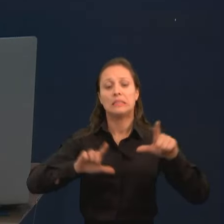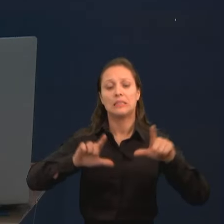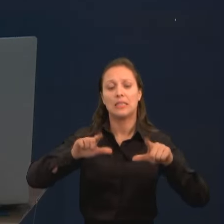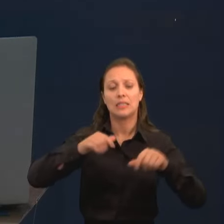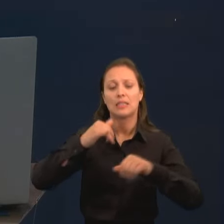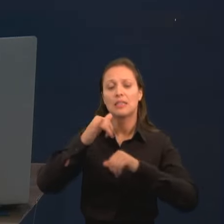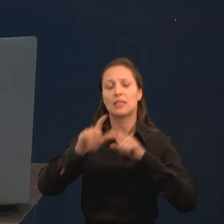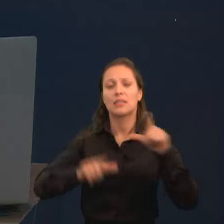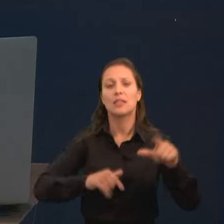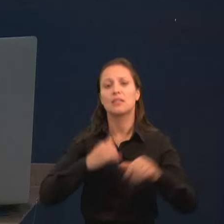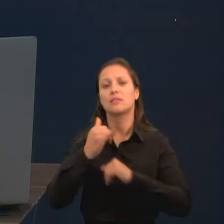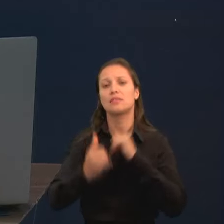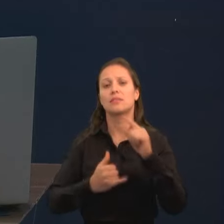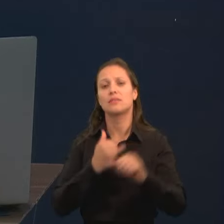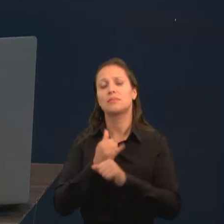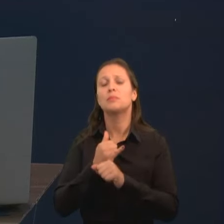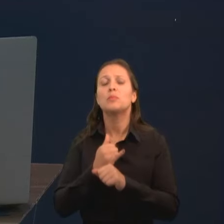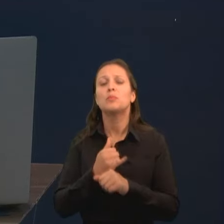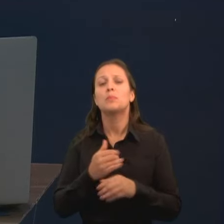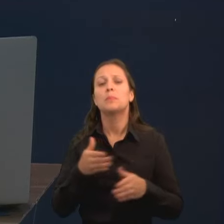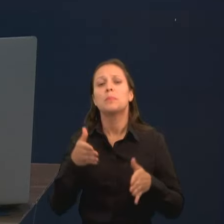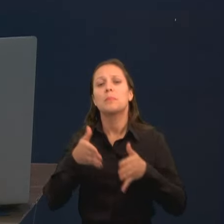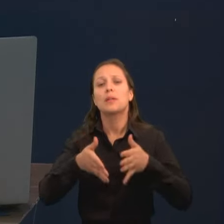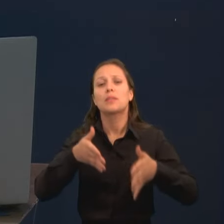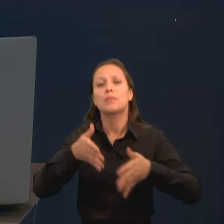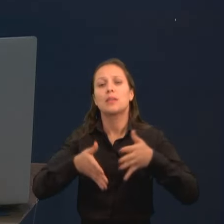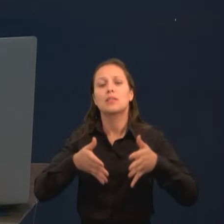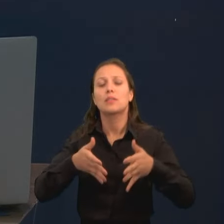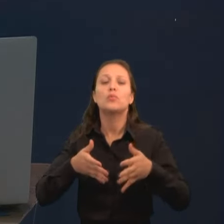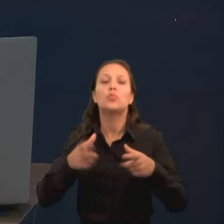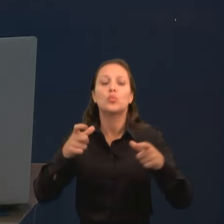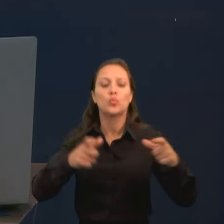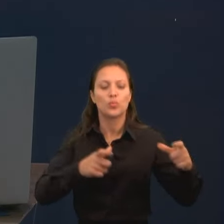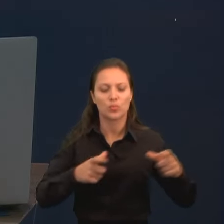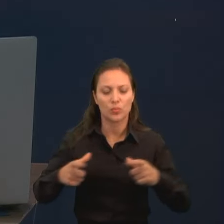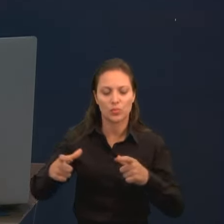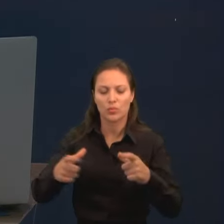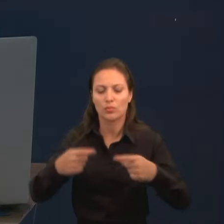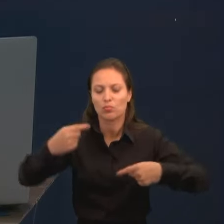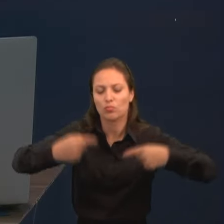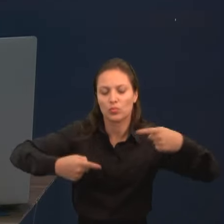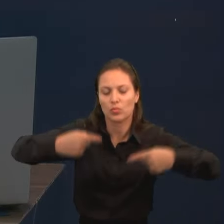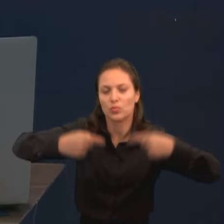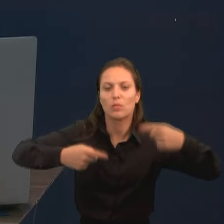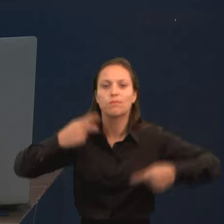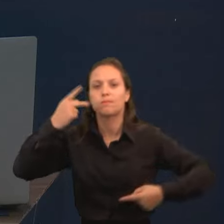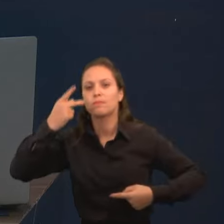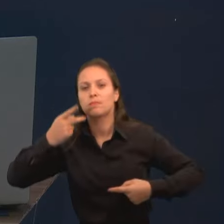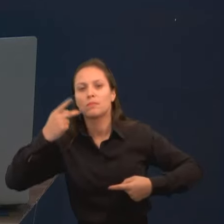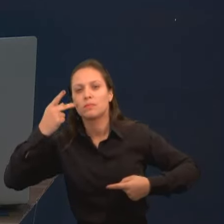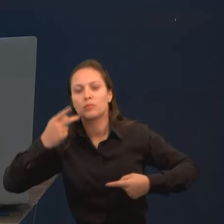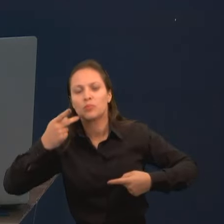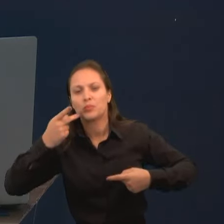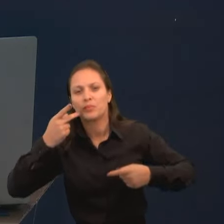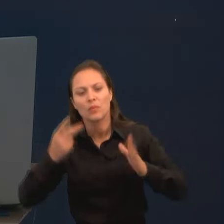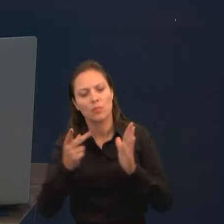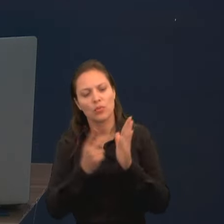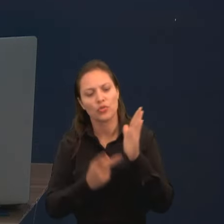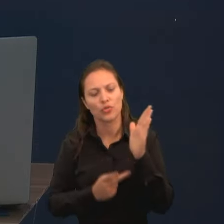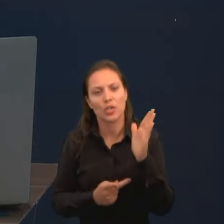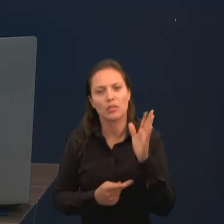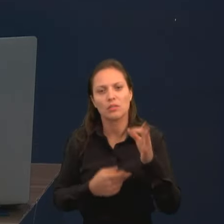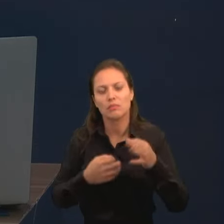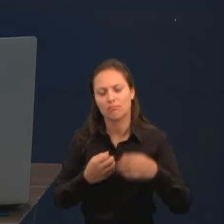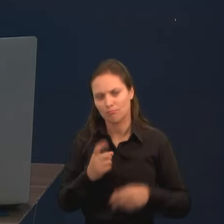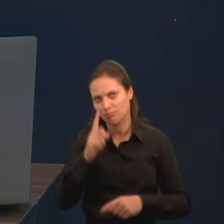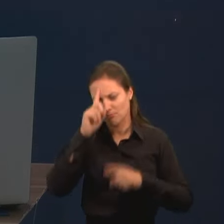medios pasa a ser el espacio por excelencia de la plaza pública donde se discuten las cuestiones